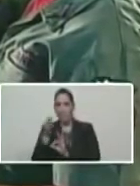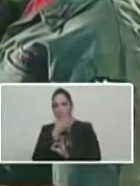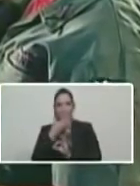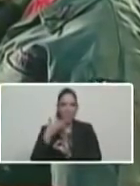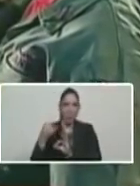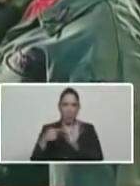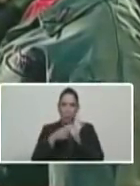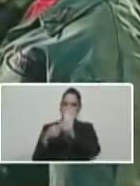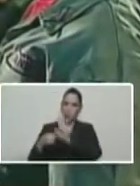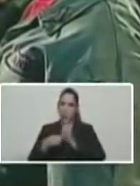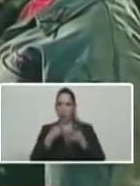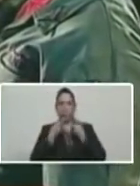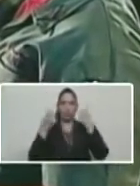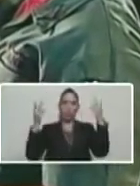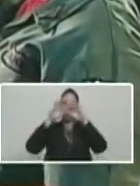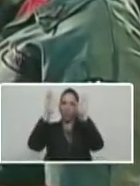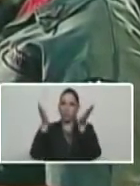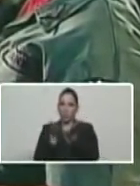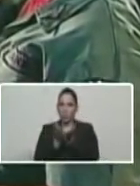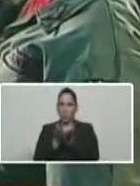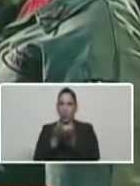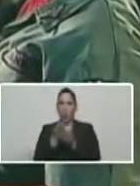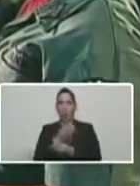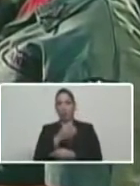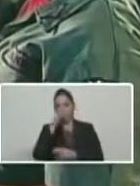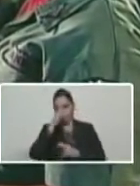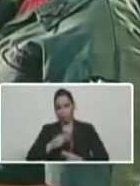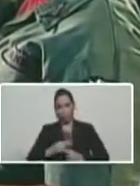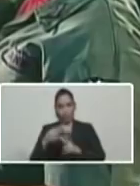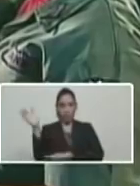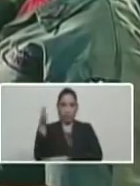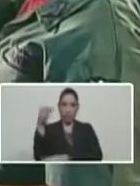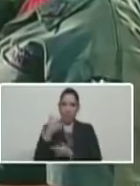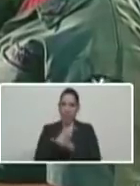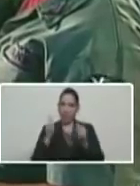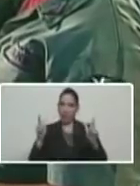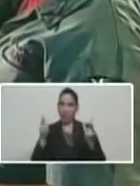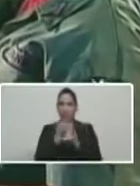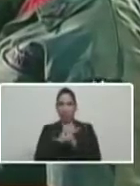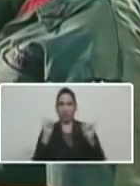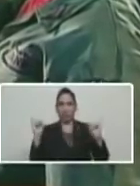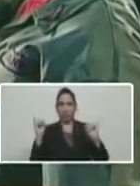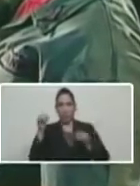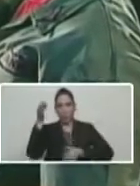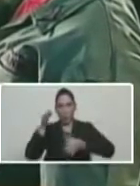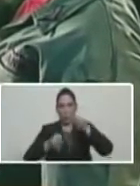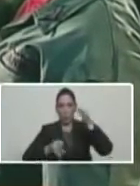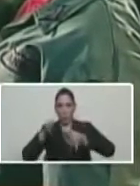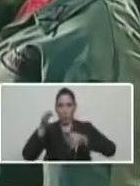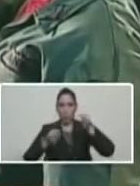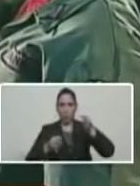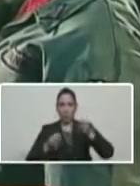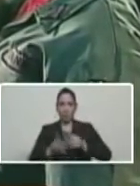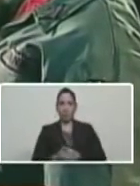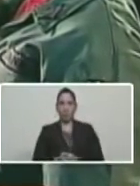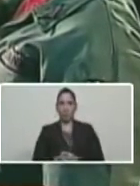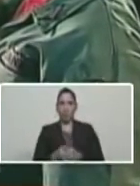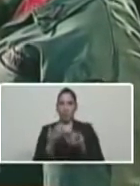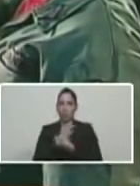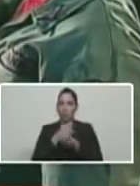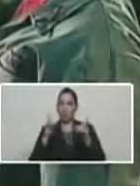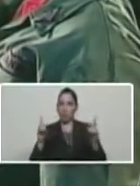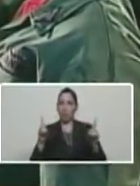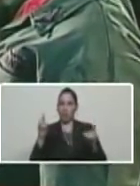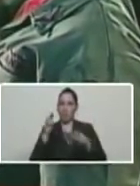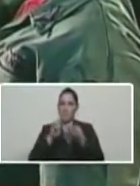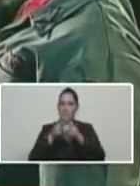mundial. Hemos sabido llevar con dignidad las banderas de la libertad, de la independencia, de la justicia y sobre todo de la democracia y